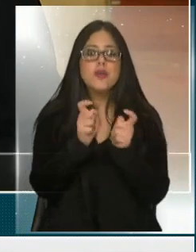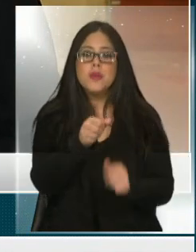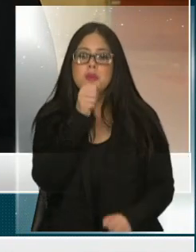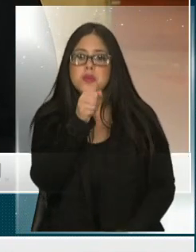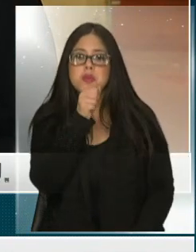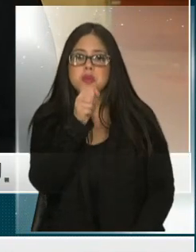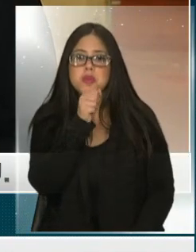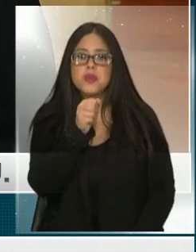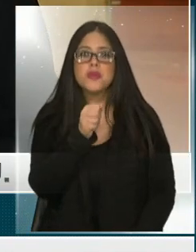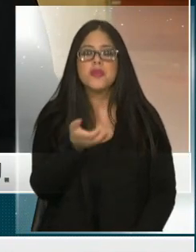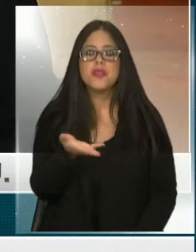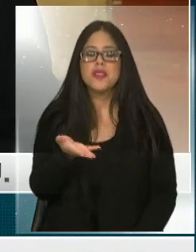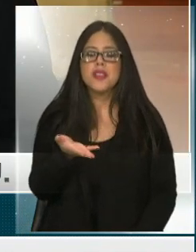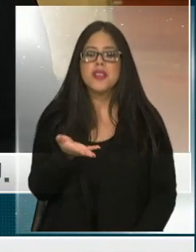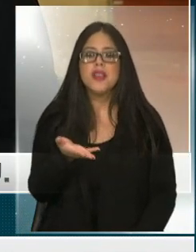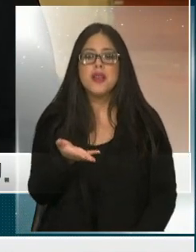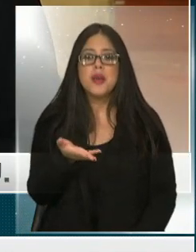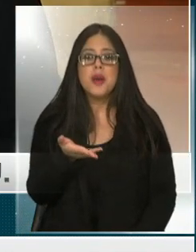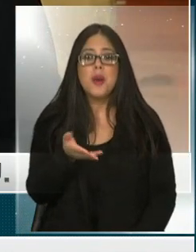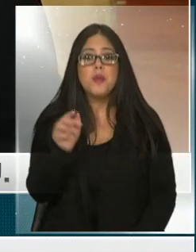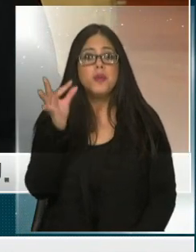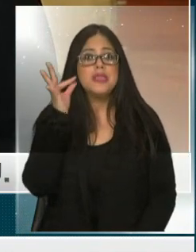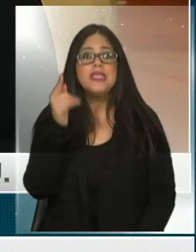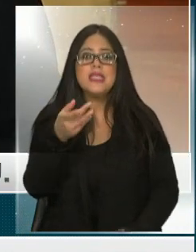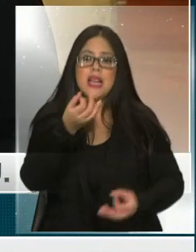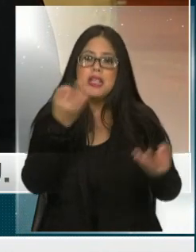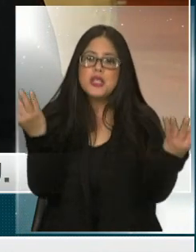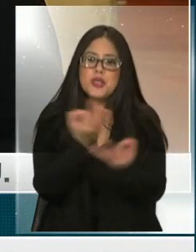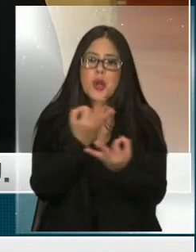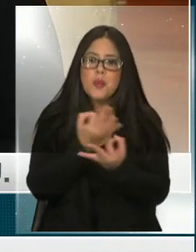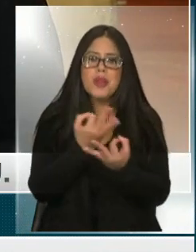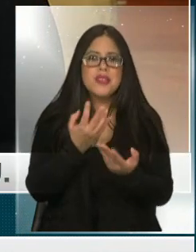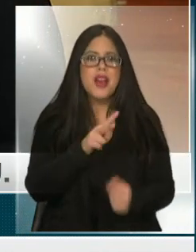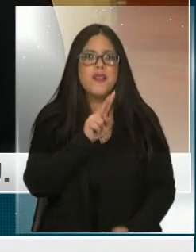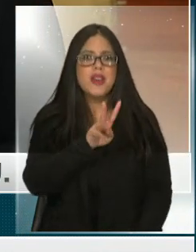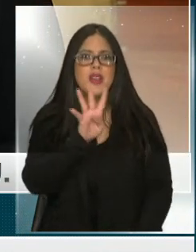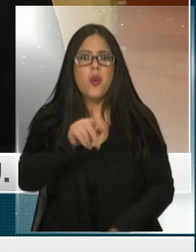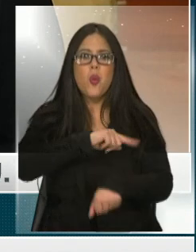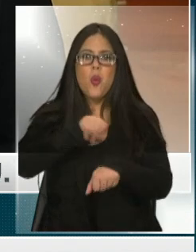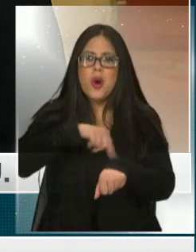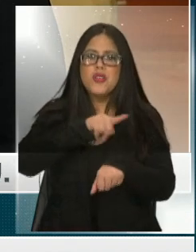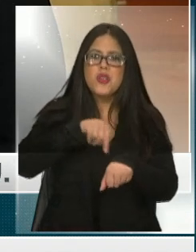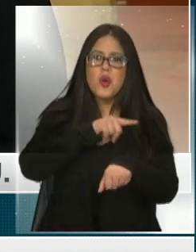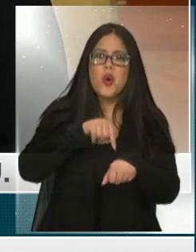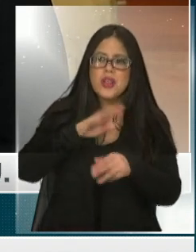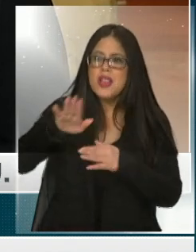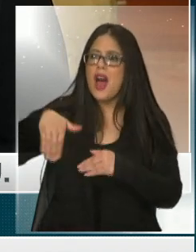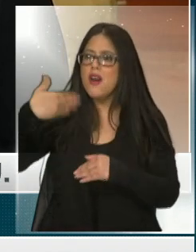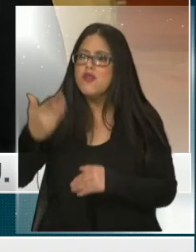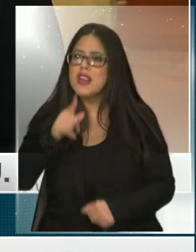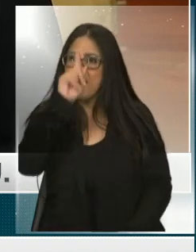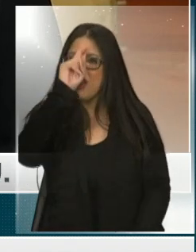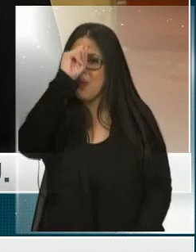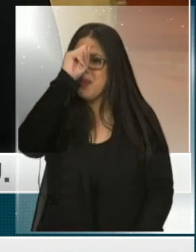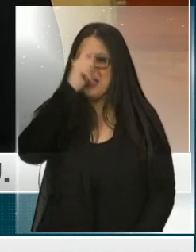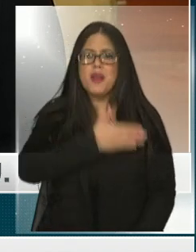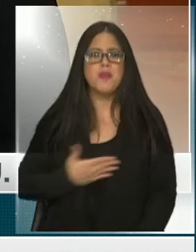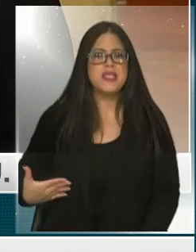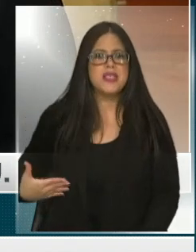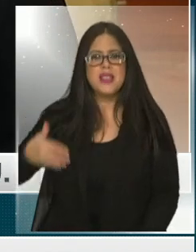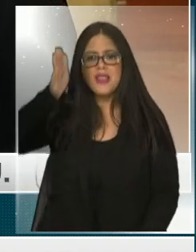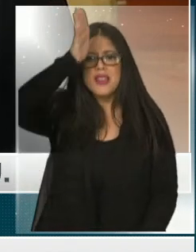periodista Florencia Vial para que nos cuente cómo han sido estas 24 horas del mandatario fuera del hospital ya. Buenas noches,